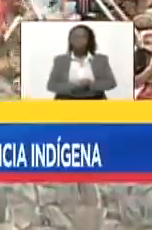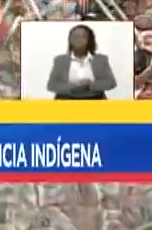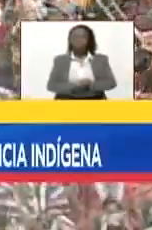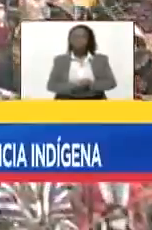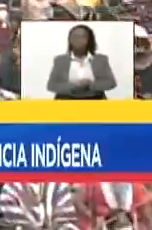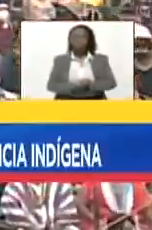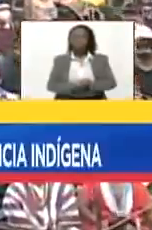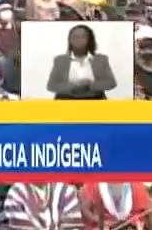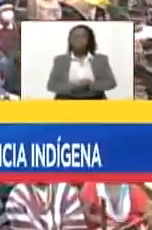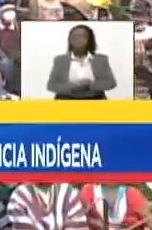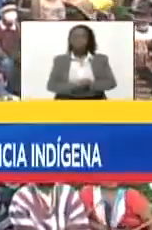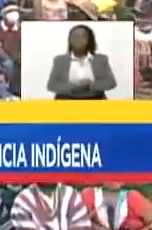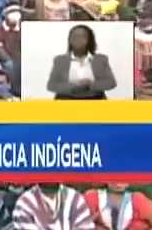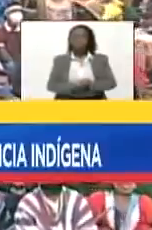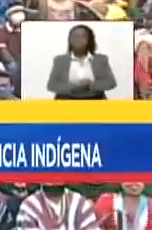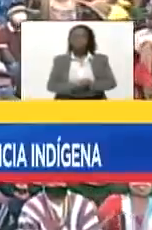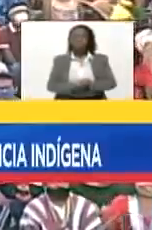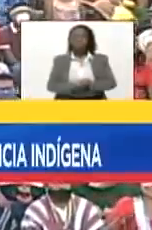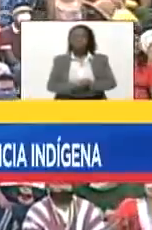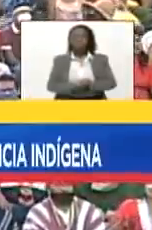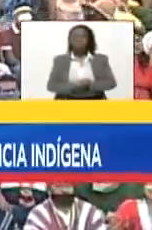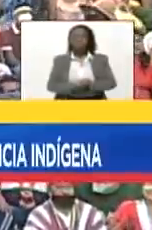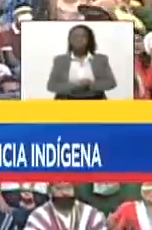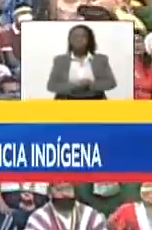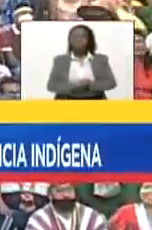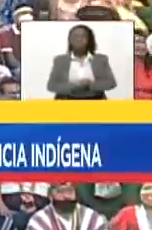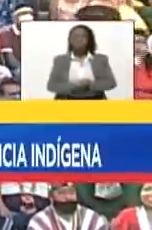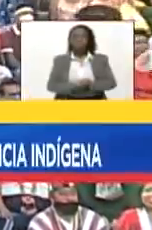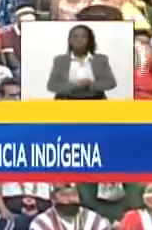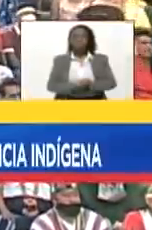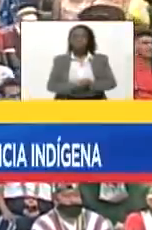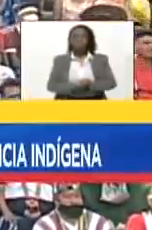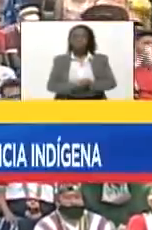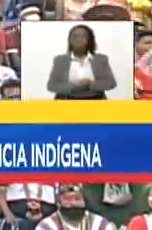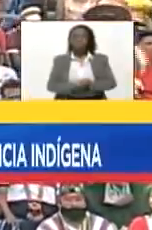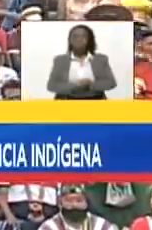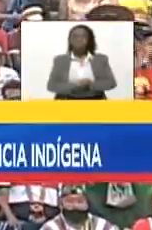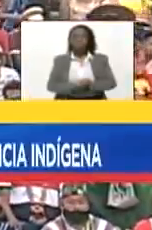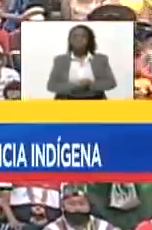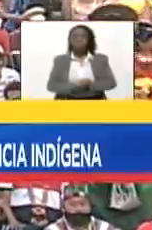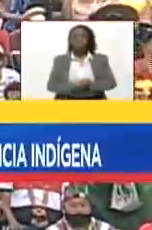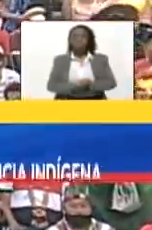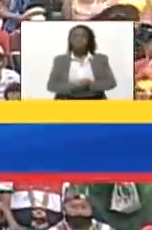Orcas, Guasabara, Mucumbú,